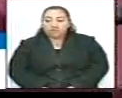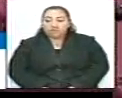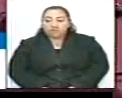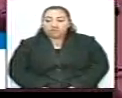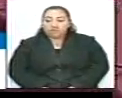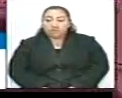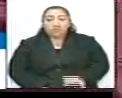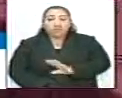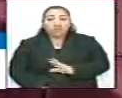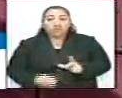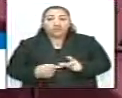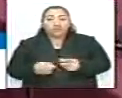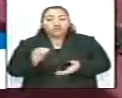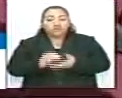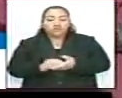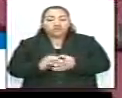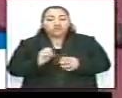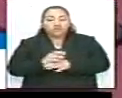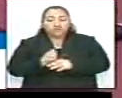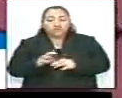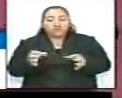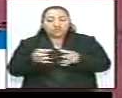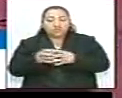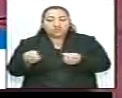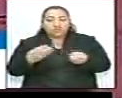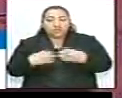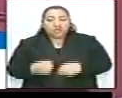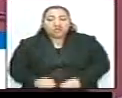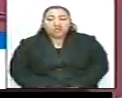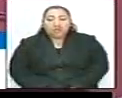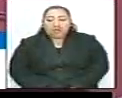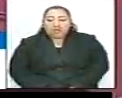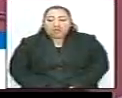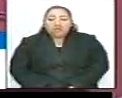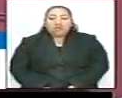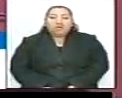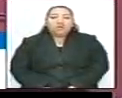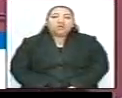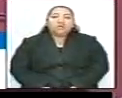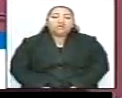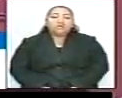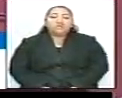haber, vamos a considerar las recomendaciones que nos han hecho el congresista